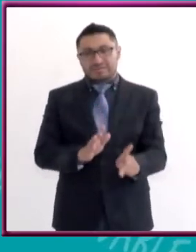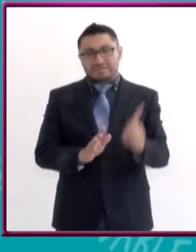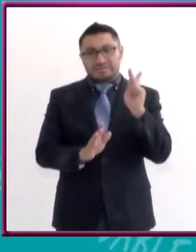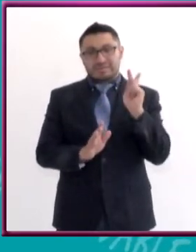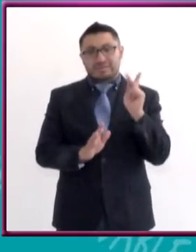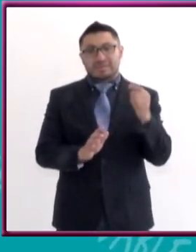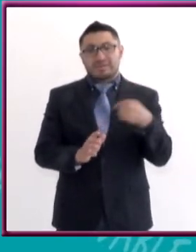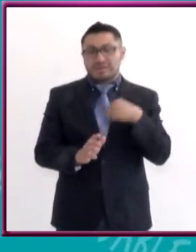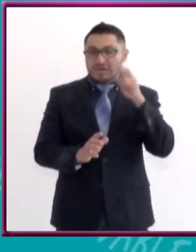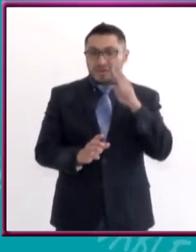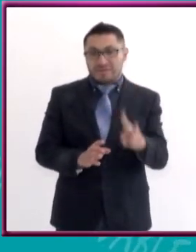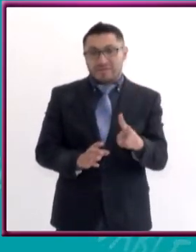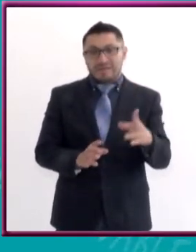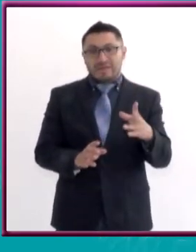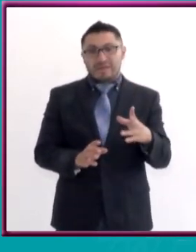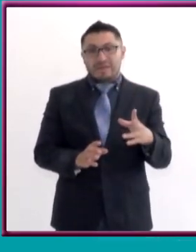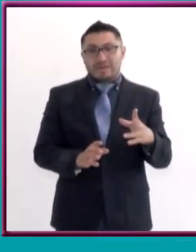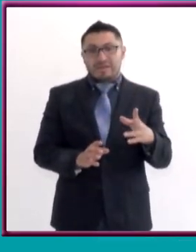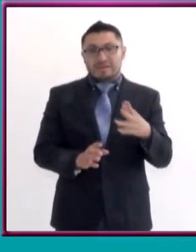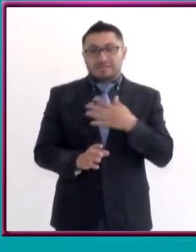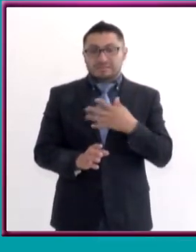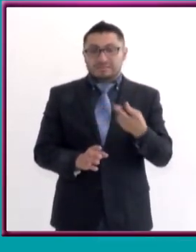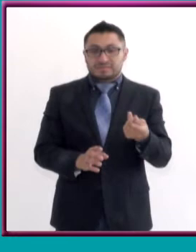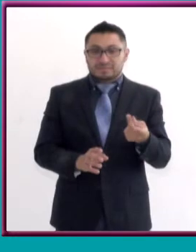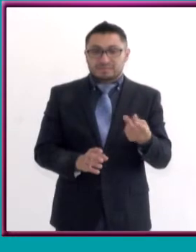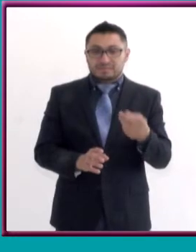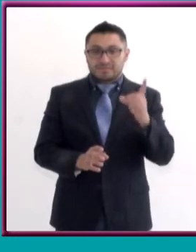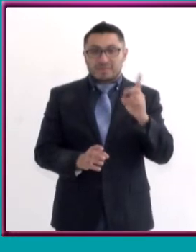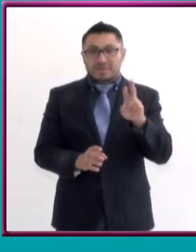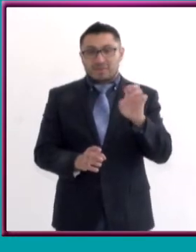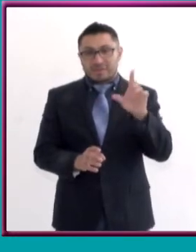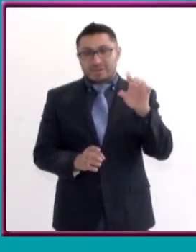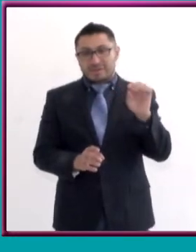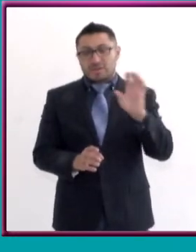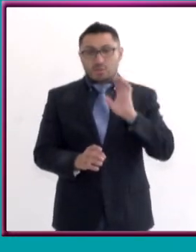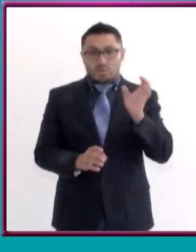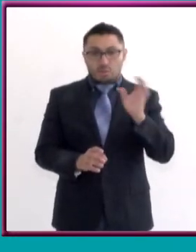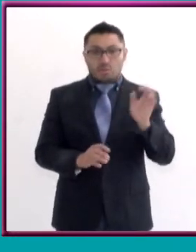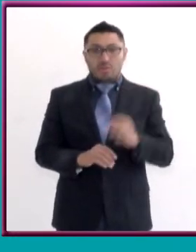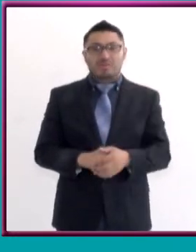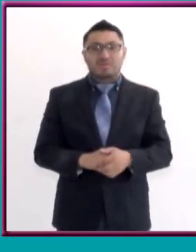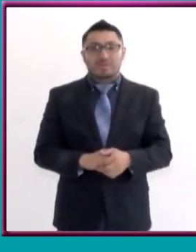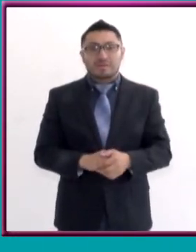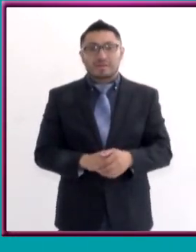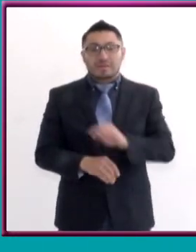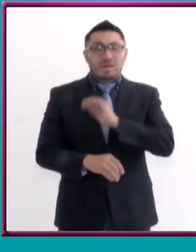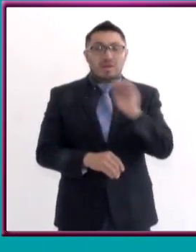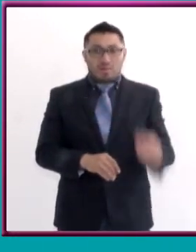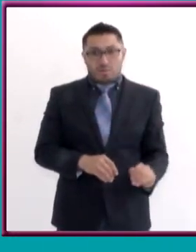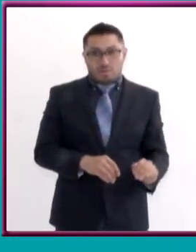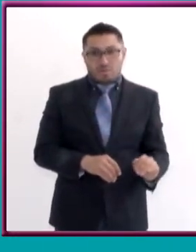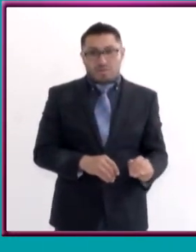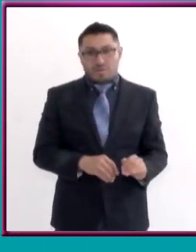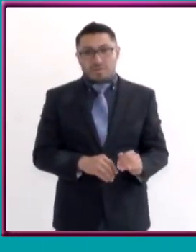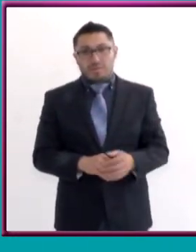pero me tocó ver a mi perro en duelo cuando